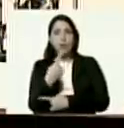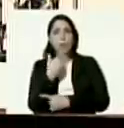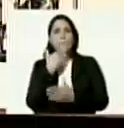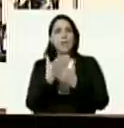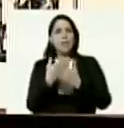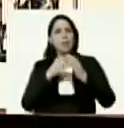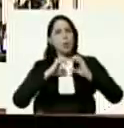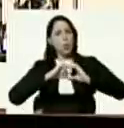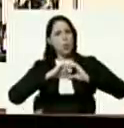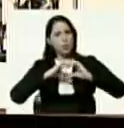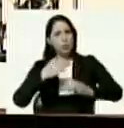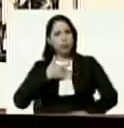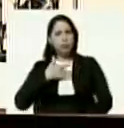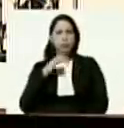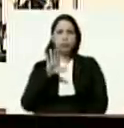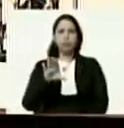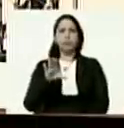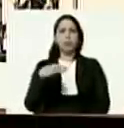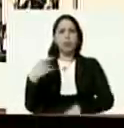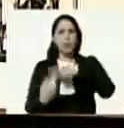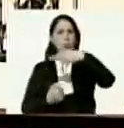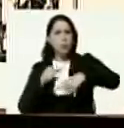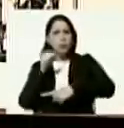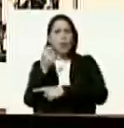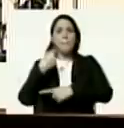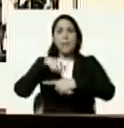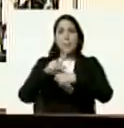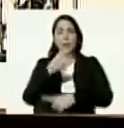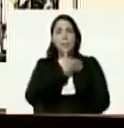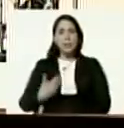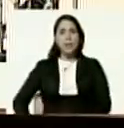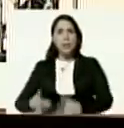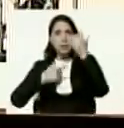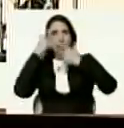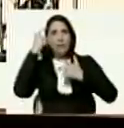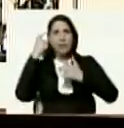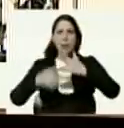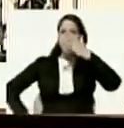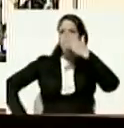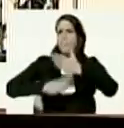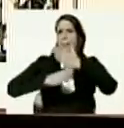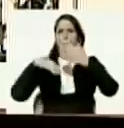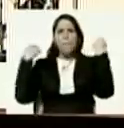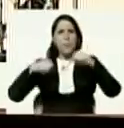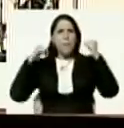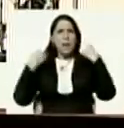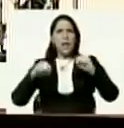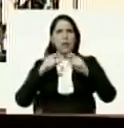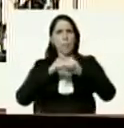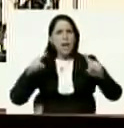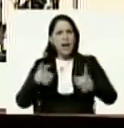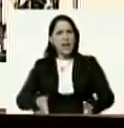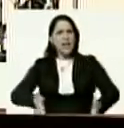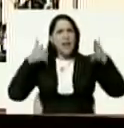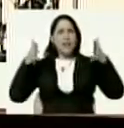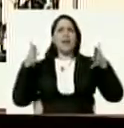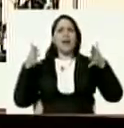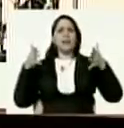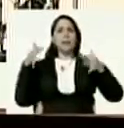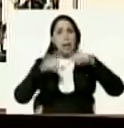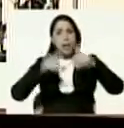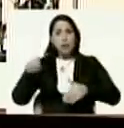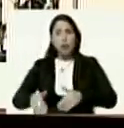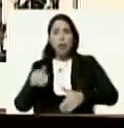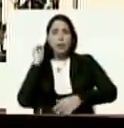de patriota, de revolucionario, de primer presidente chavista, vamos a prepararnos para ganar las elecciones de la